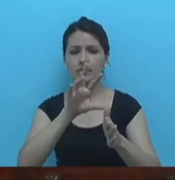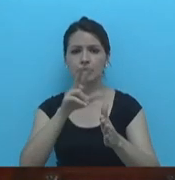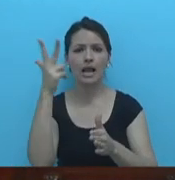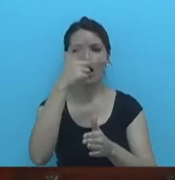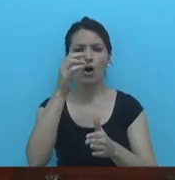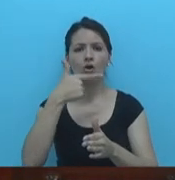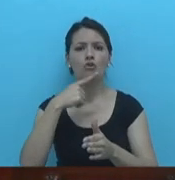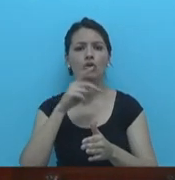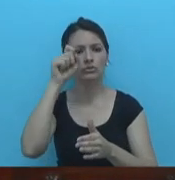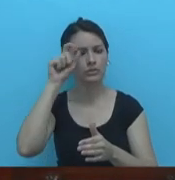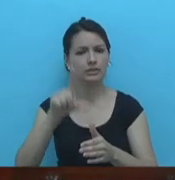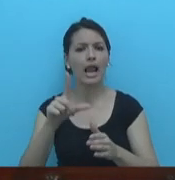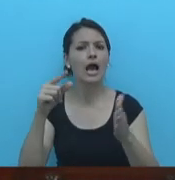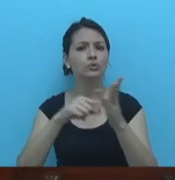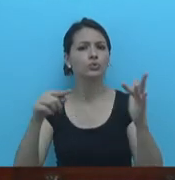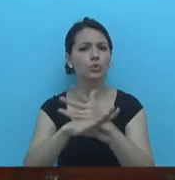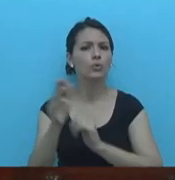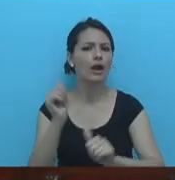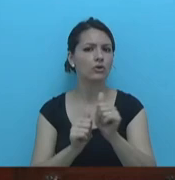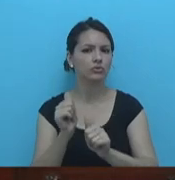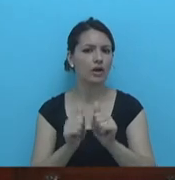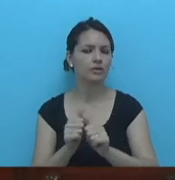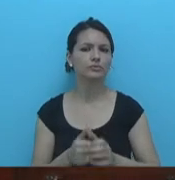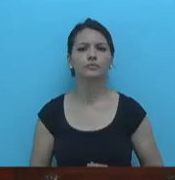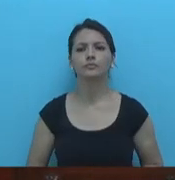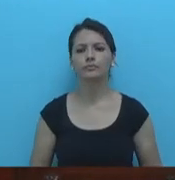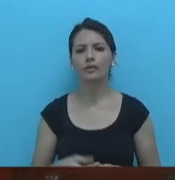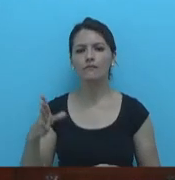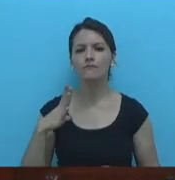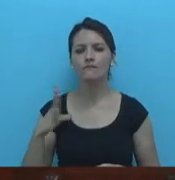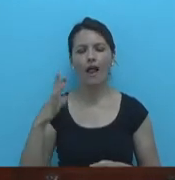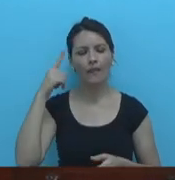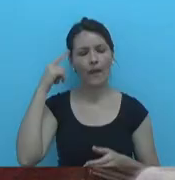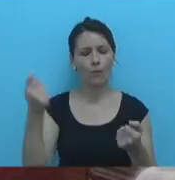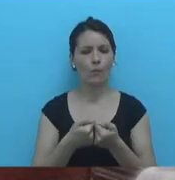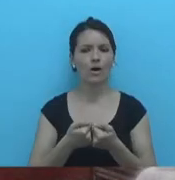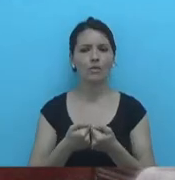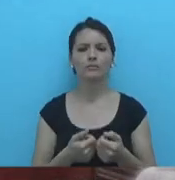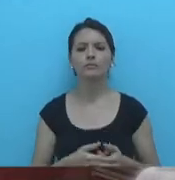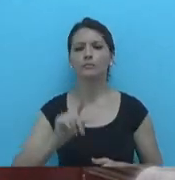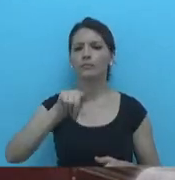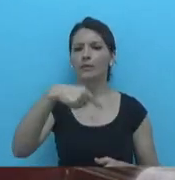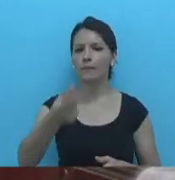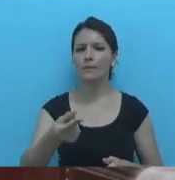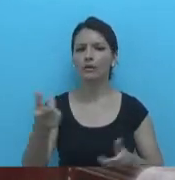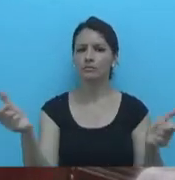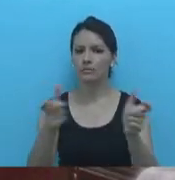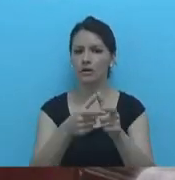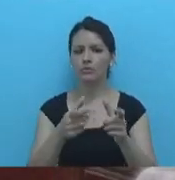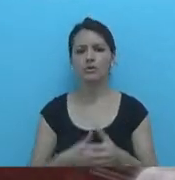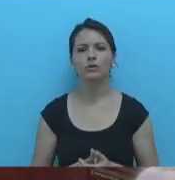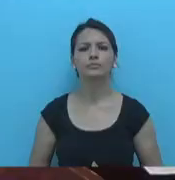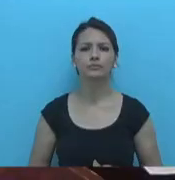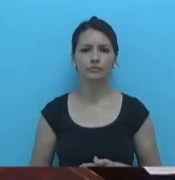ciudad de Rosario. No tiene dictamen de comisión. Diputado Galassi, tiene uso de la palabra. Para renovar la preferencia para una